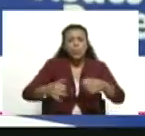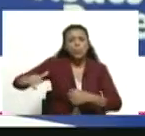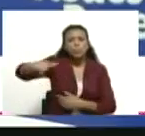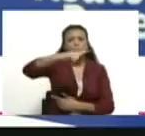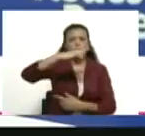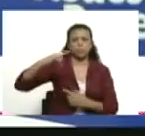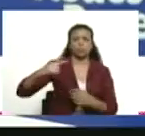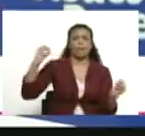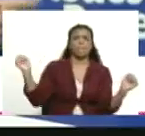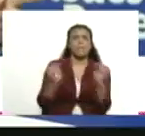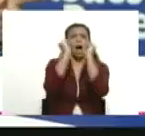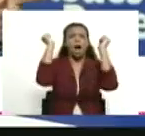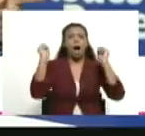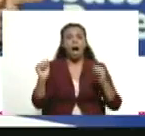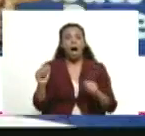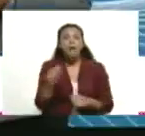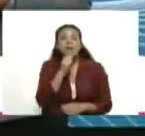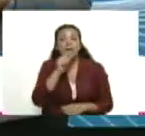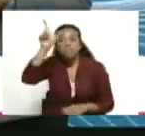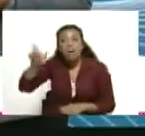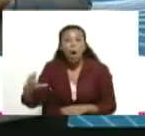¿Quién? ¿Colombia?